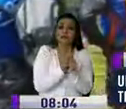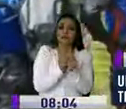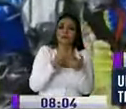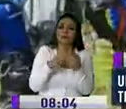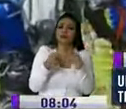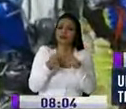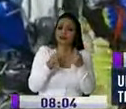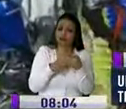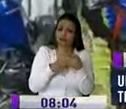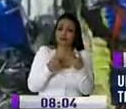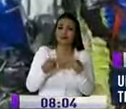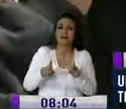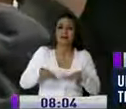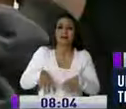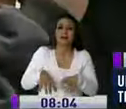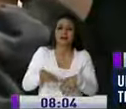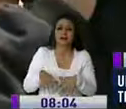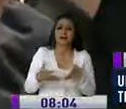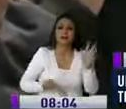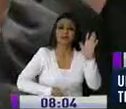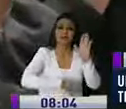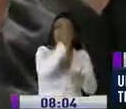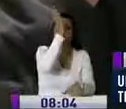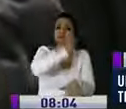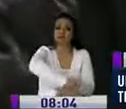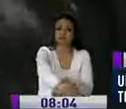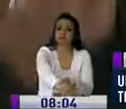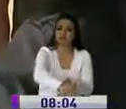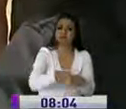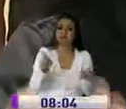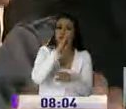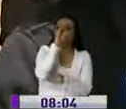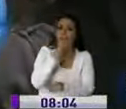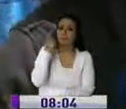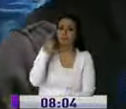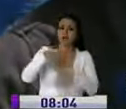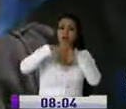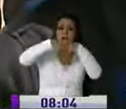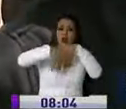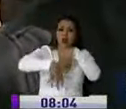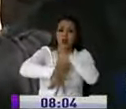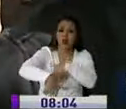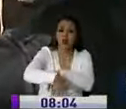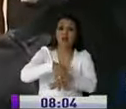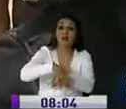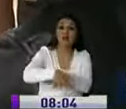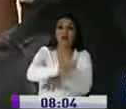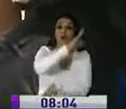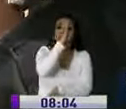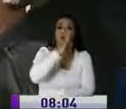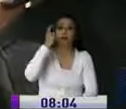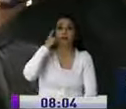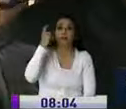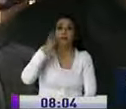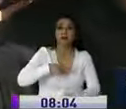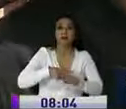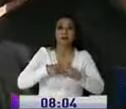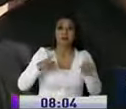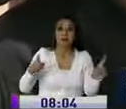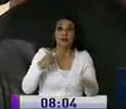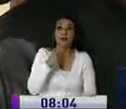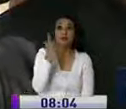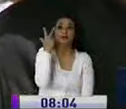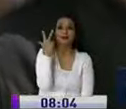sus amigos y de su perrita. Yo nunca me imaginé que se iban a bajar al río, pero desaparecido entre